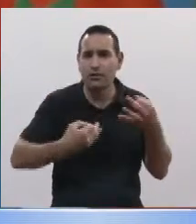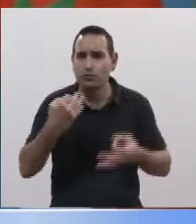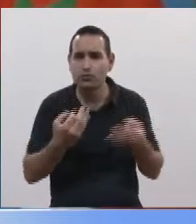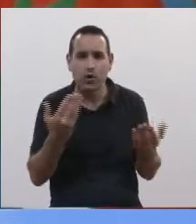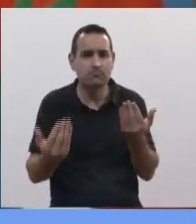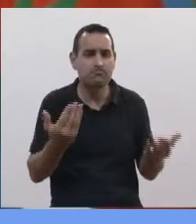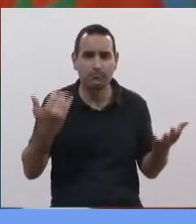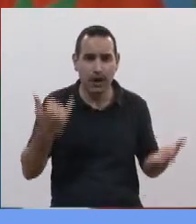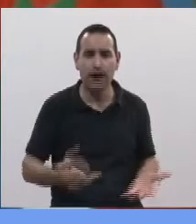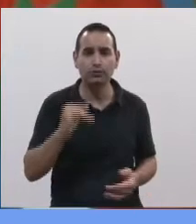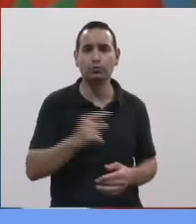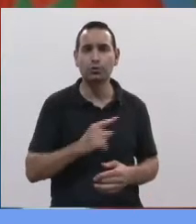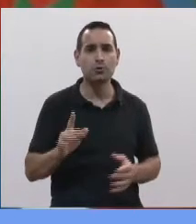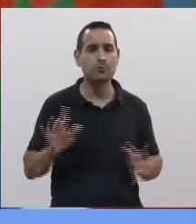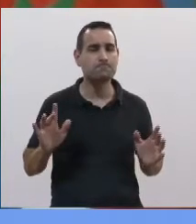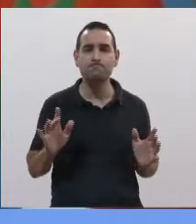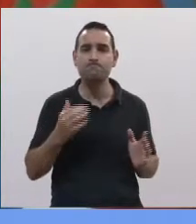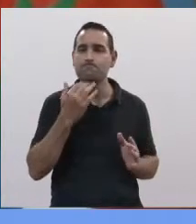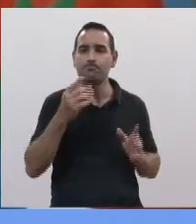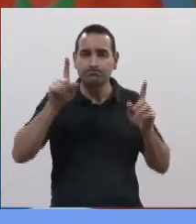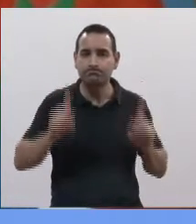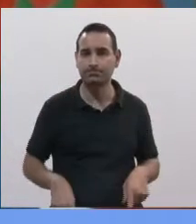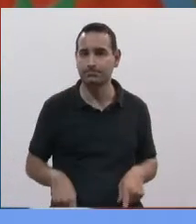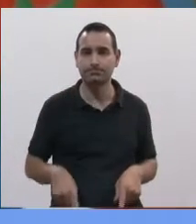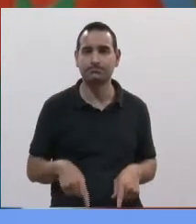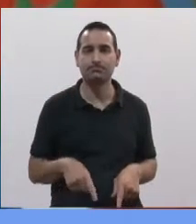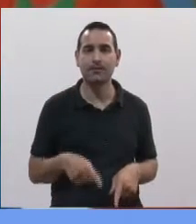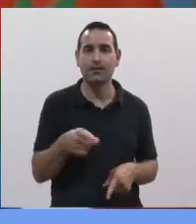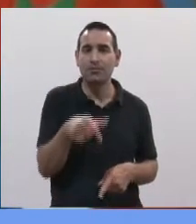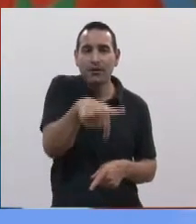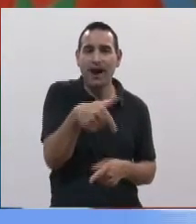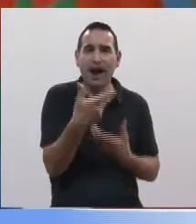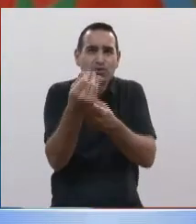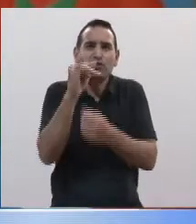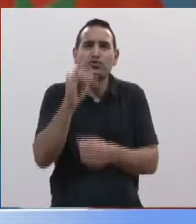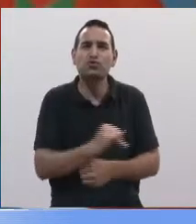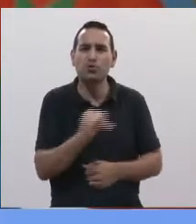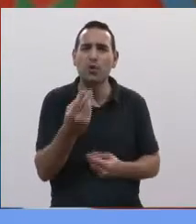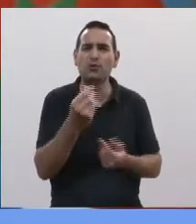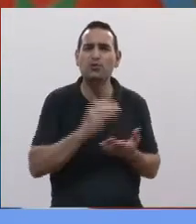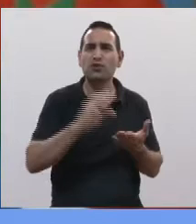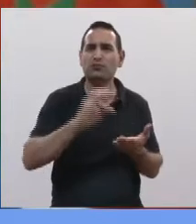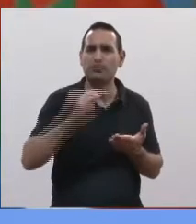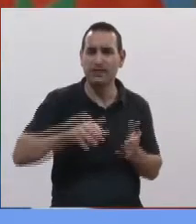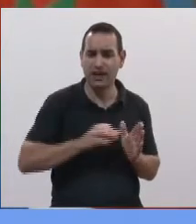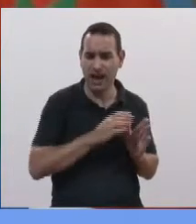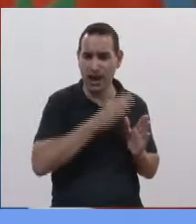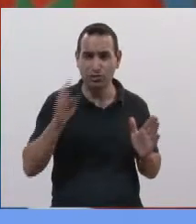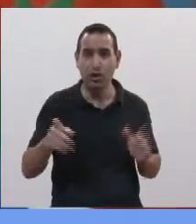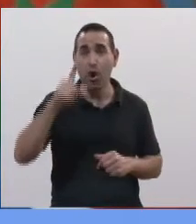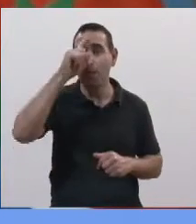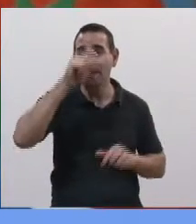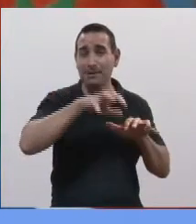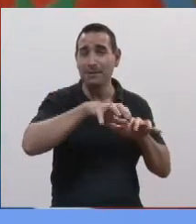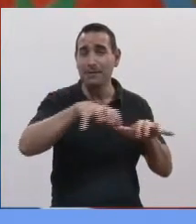de esos recursos realmente han fortalecido, han ayudado a mejorar el sistema de salud en